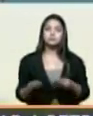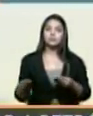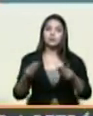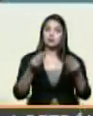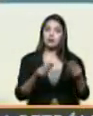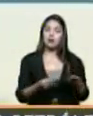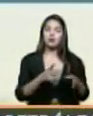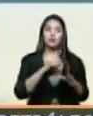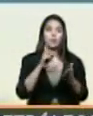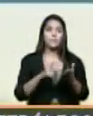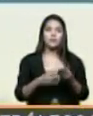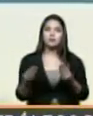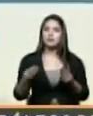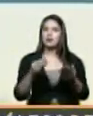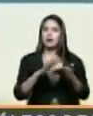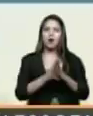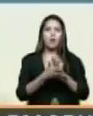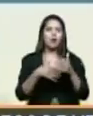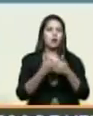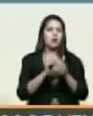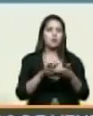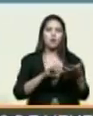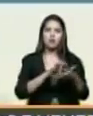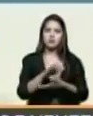traerlos, sacarlos de la violencia,